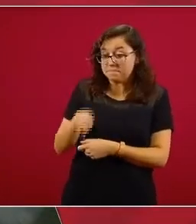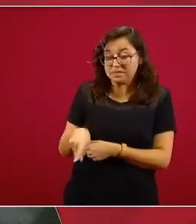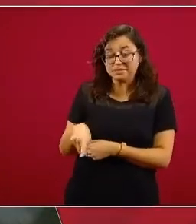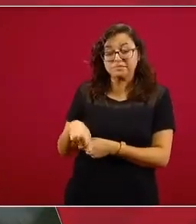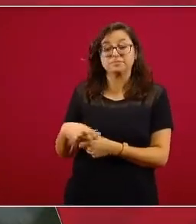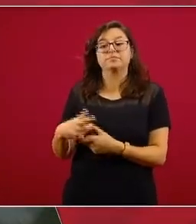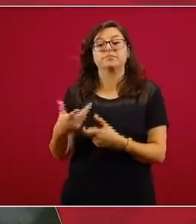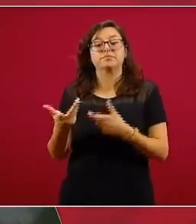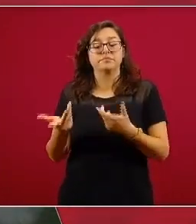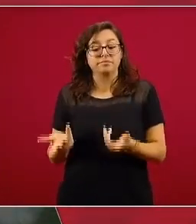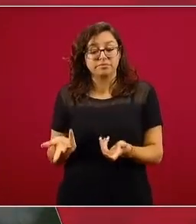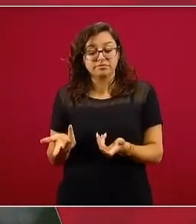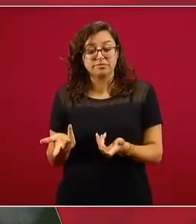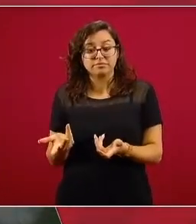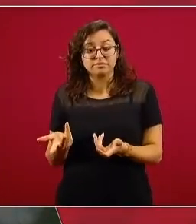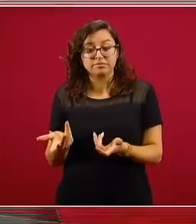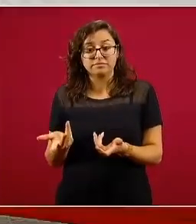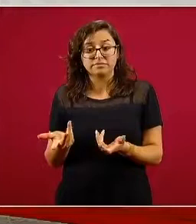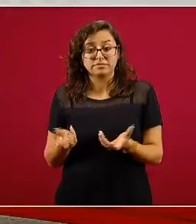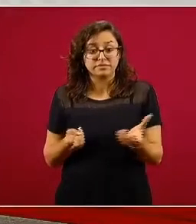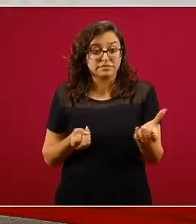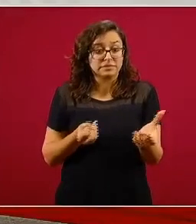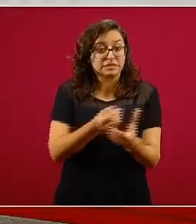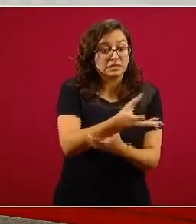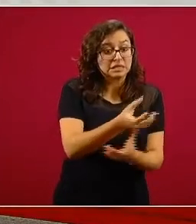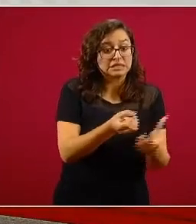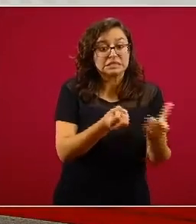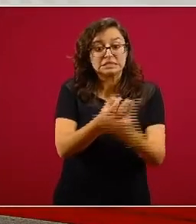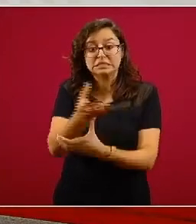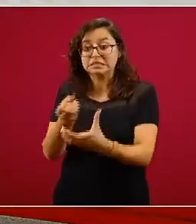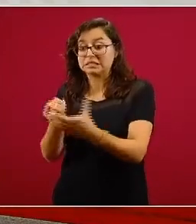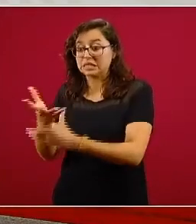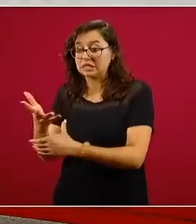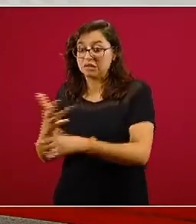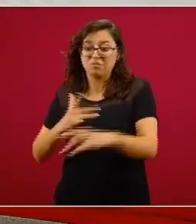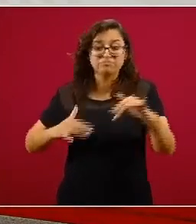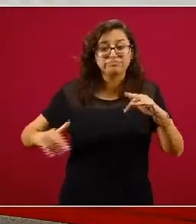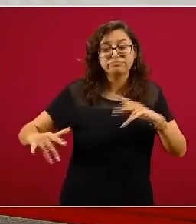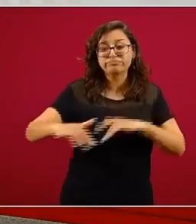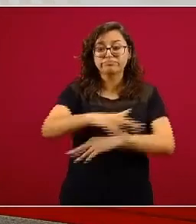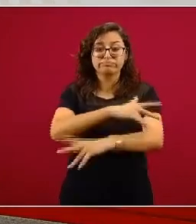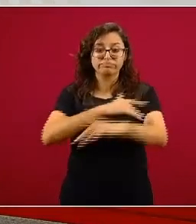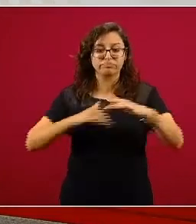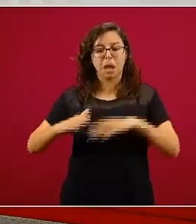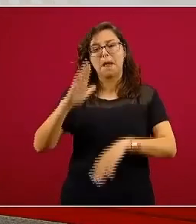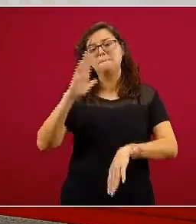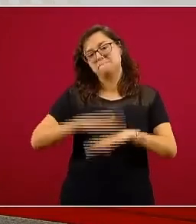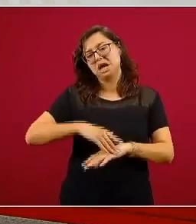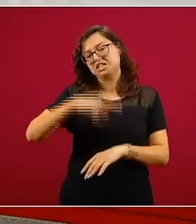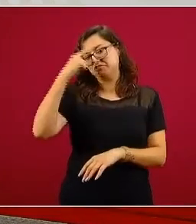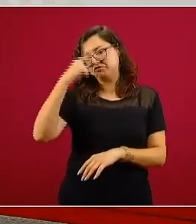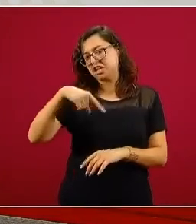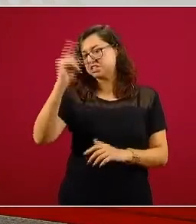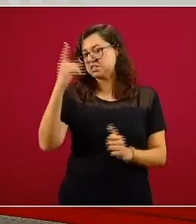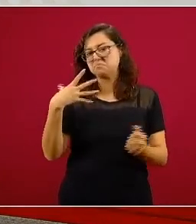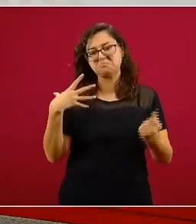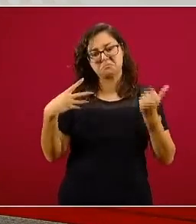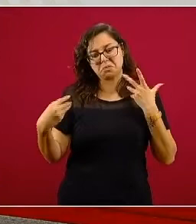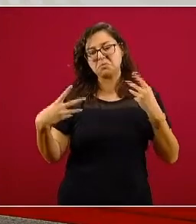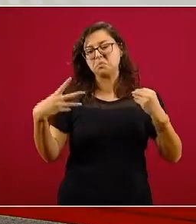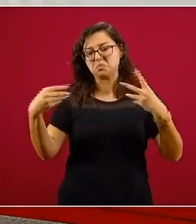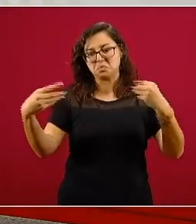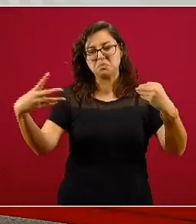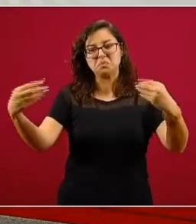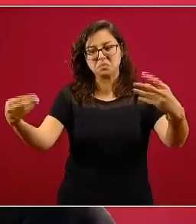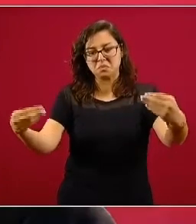misma densidad salen al espacio público con gran movilidad, es más probable que haya mayor